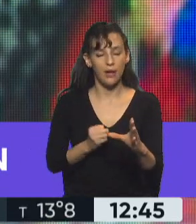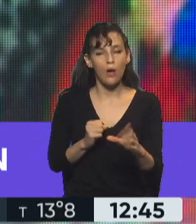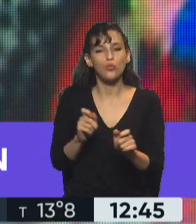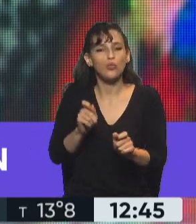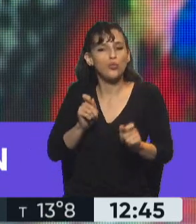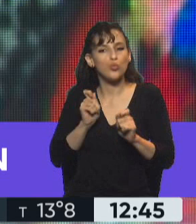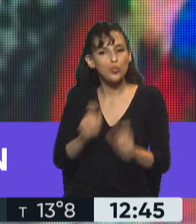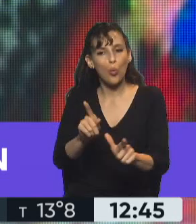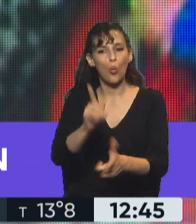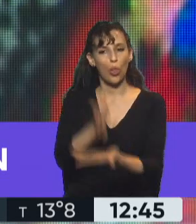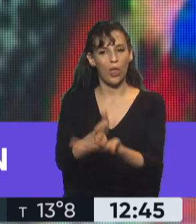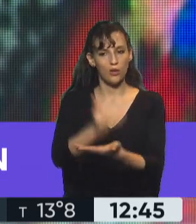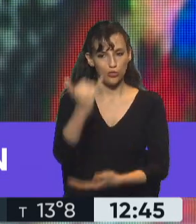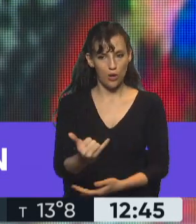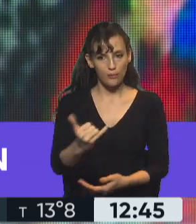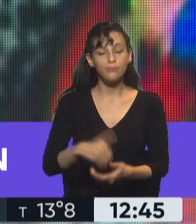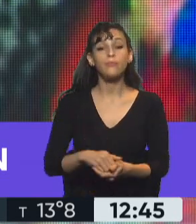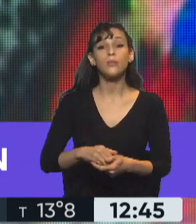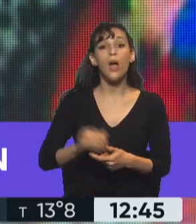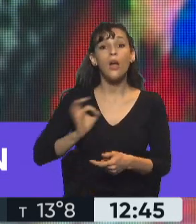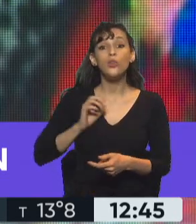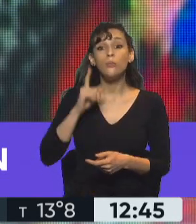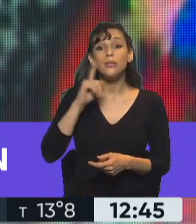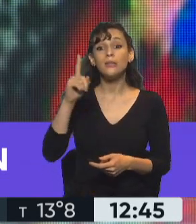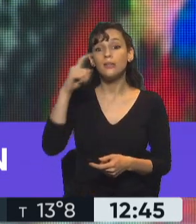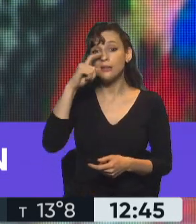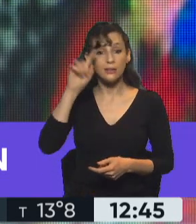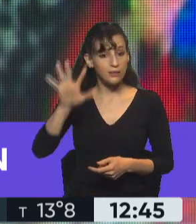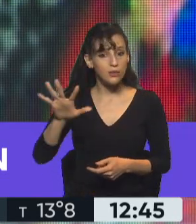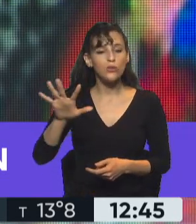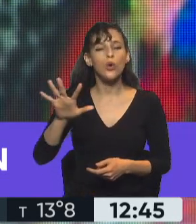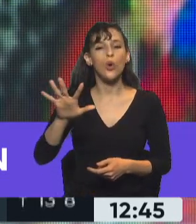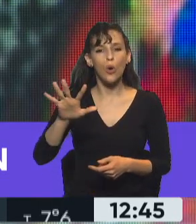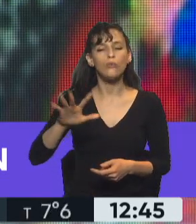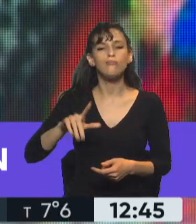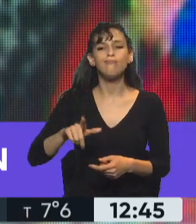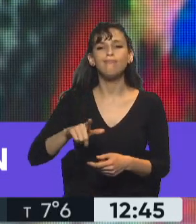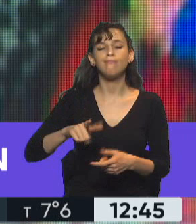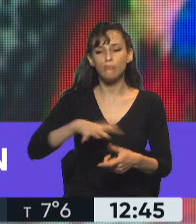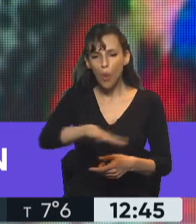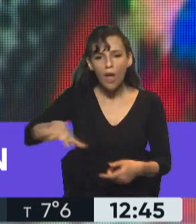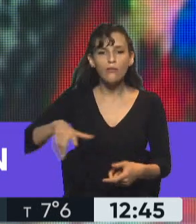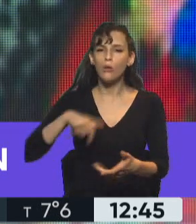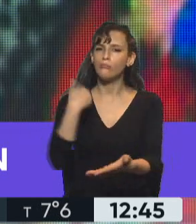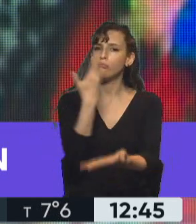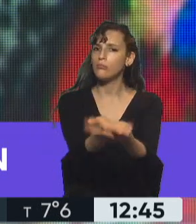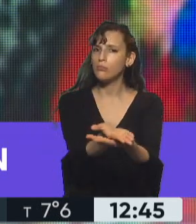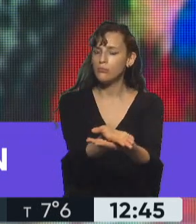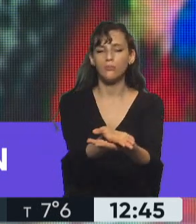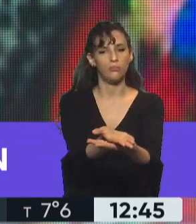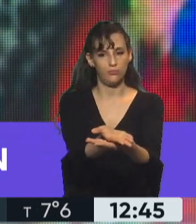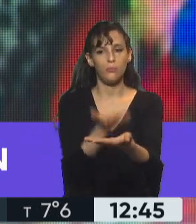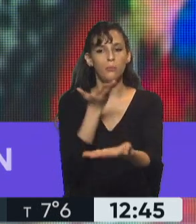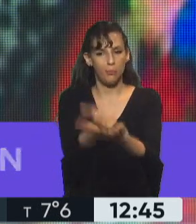del año 1975, decidieron llevar sus reivindicaciones a Naciones Unidas y adoptaron un papel muy protagónico